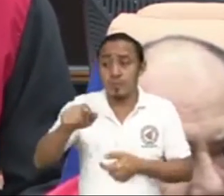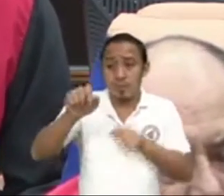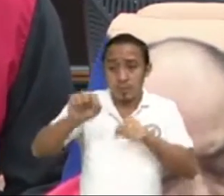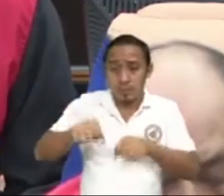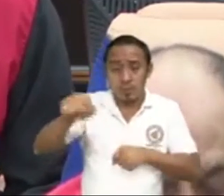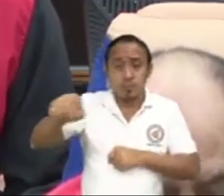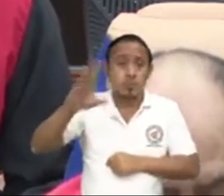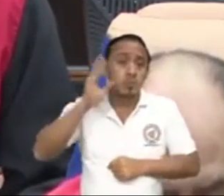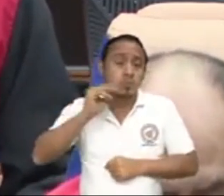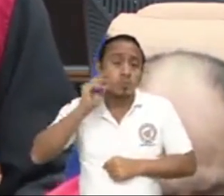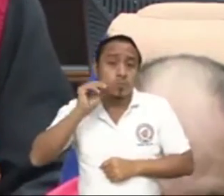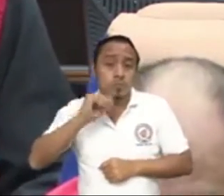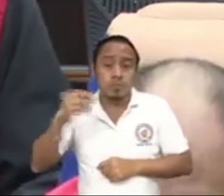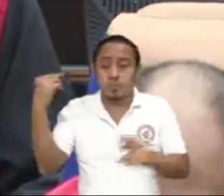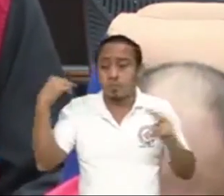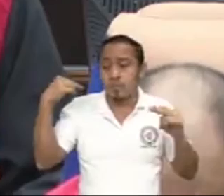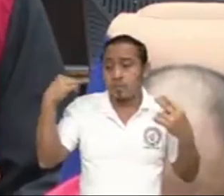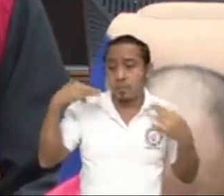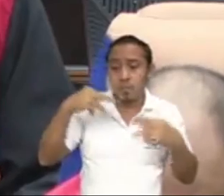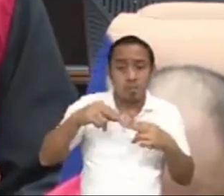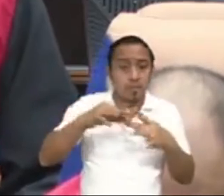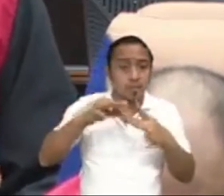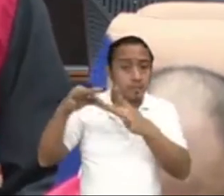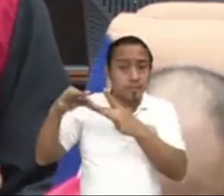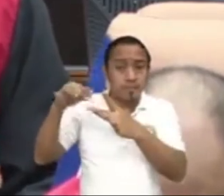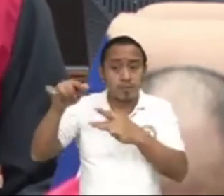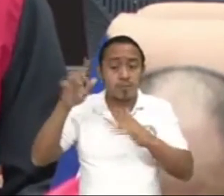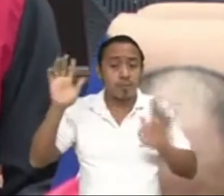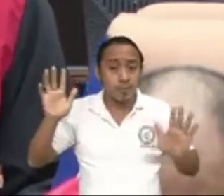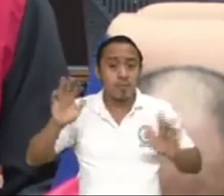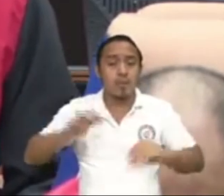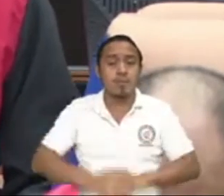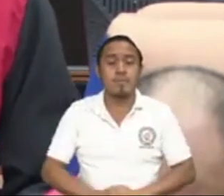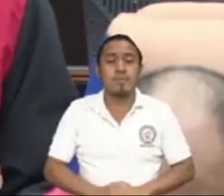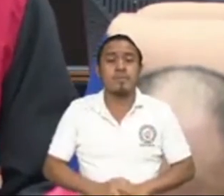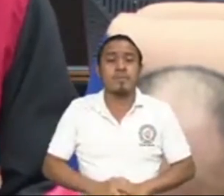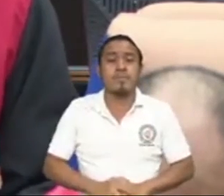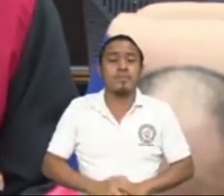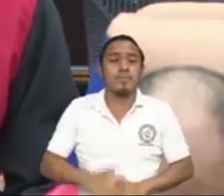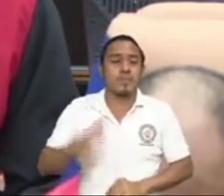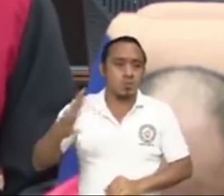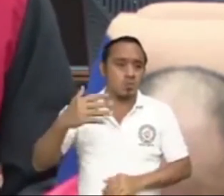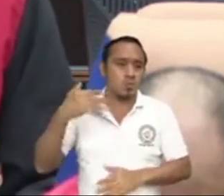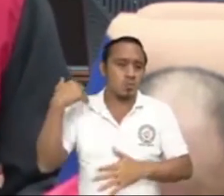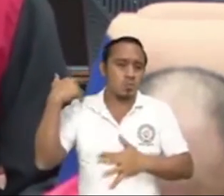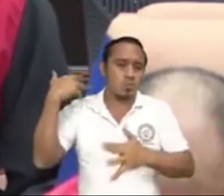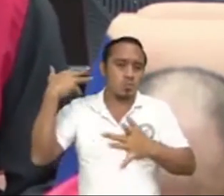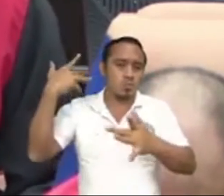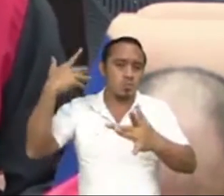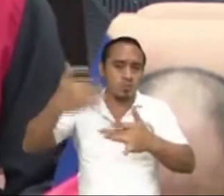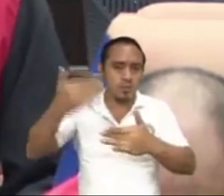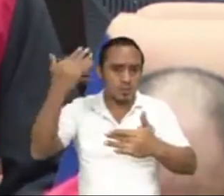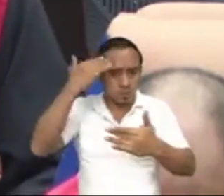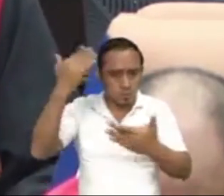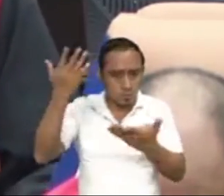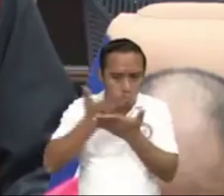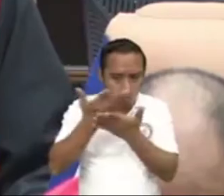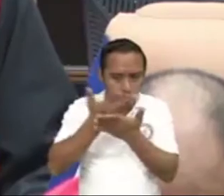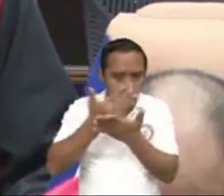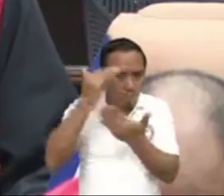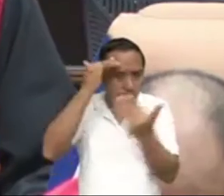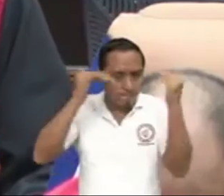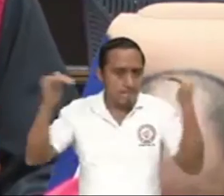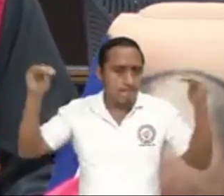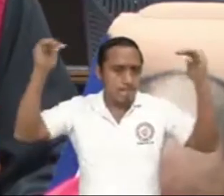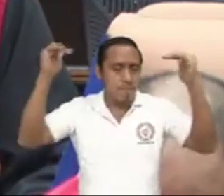y su experiencia profesional, además de su vasta formación académica,